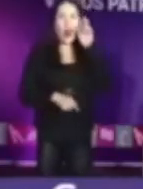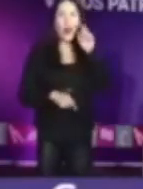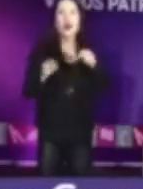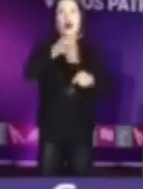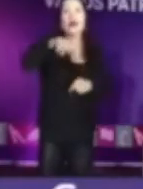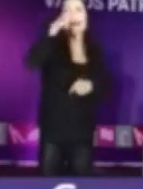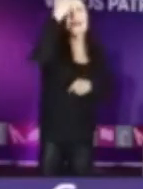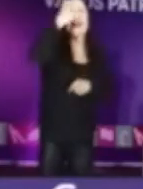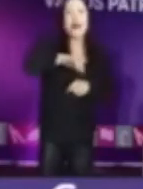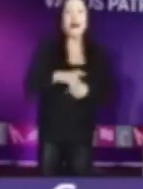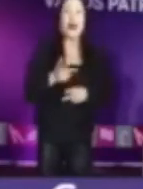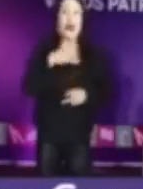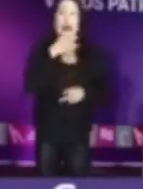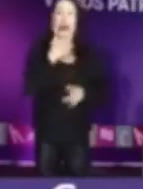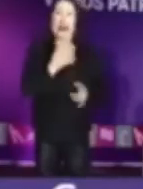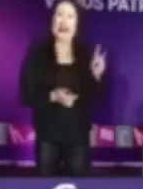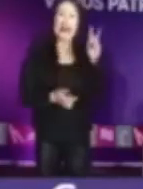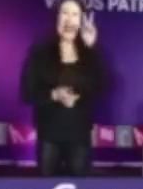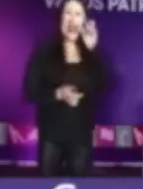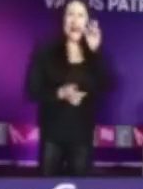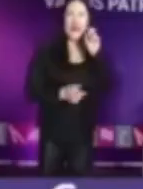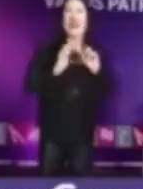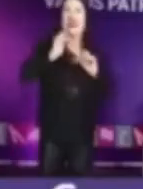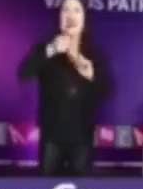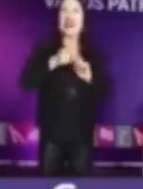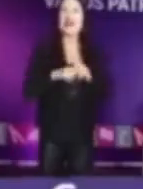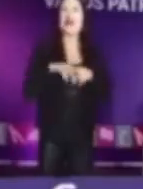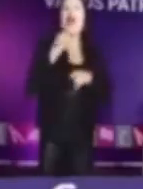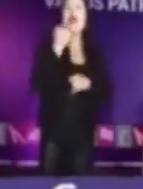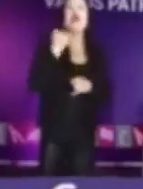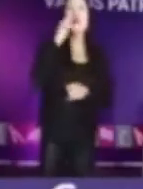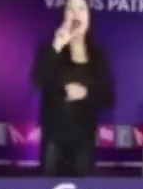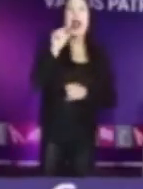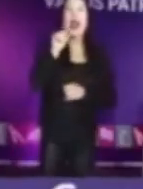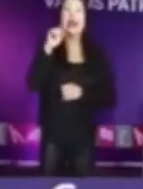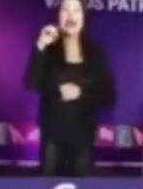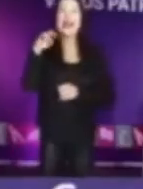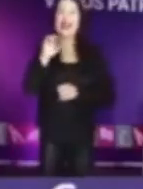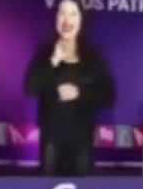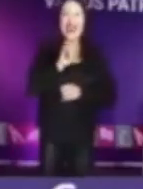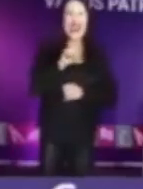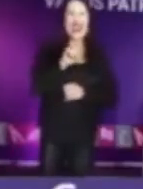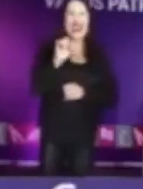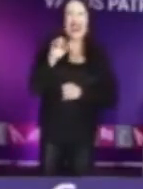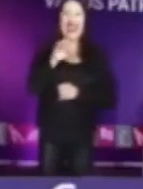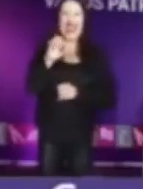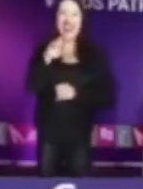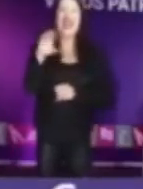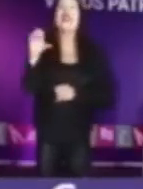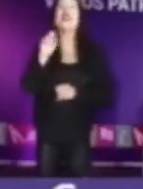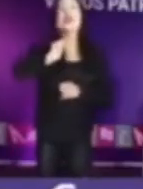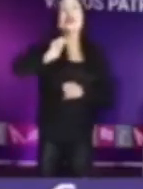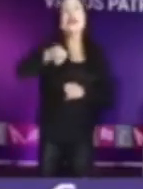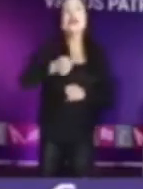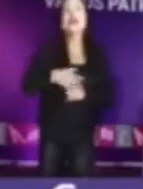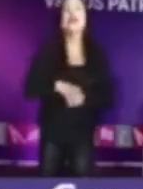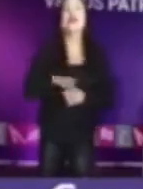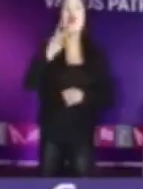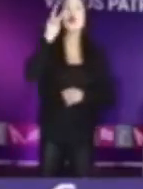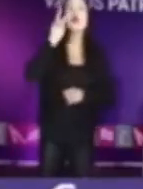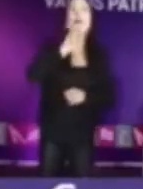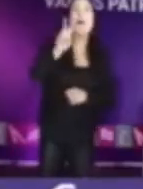que la envidia viene del latín invidere, que significa lo mal